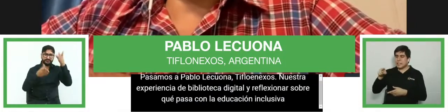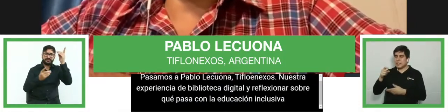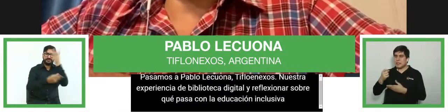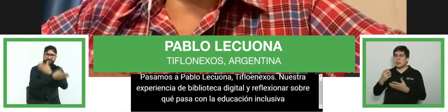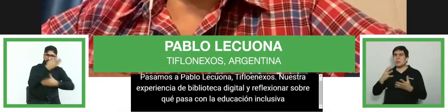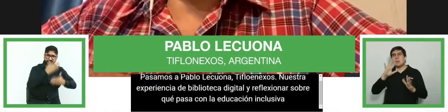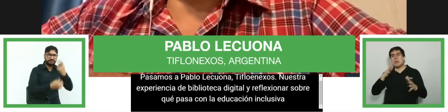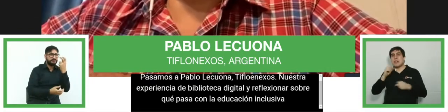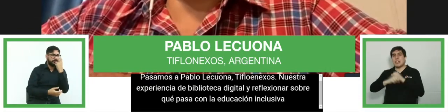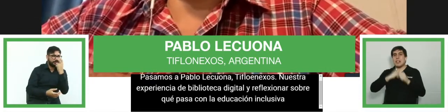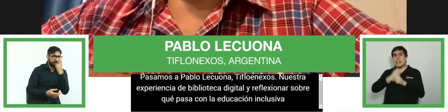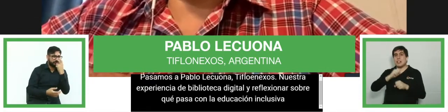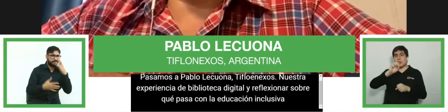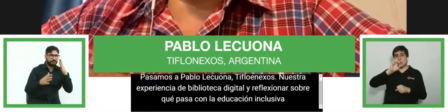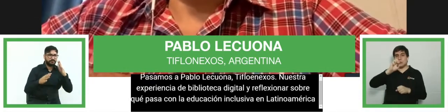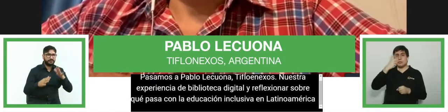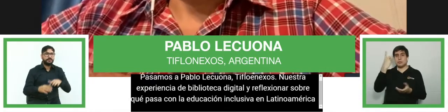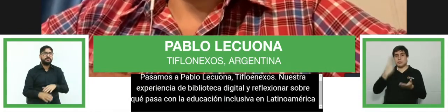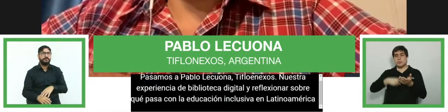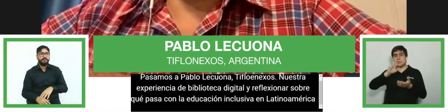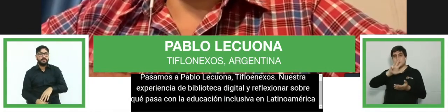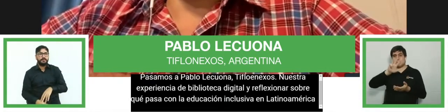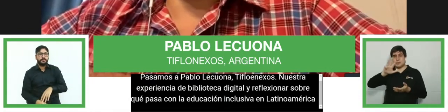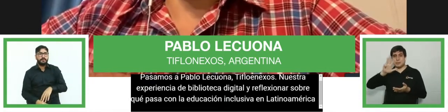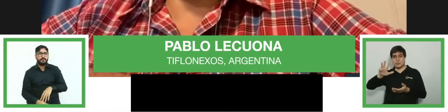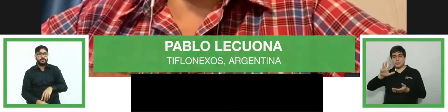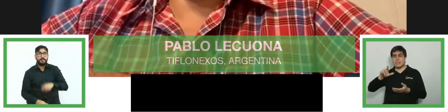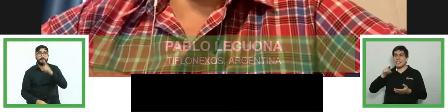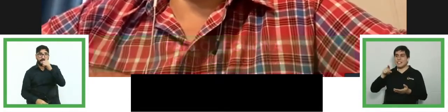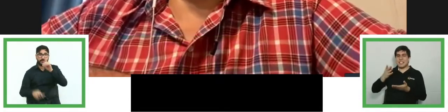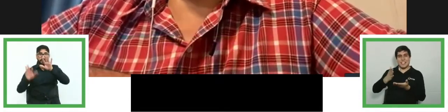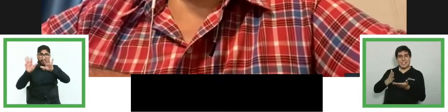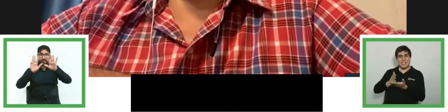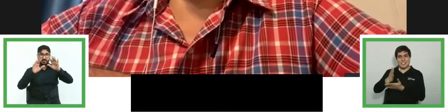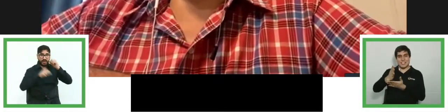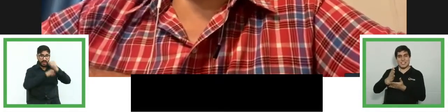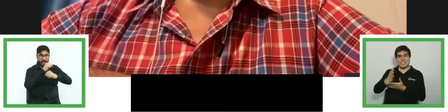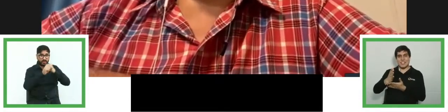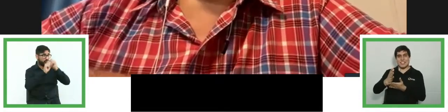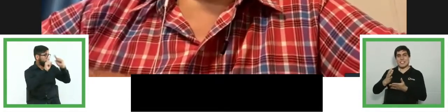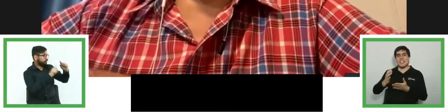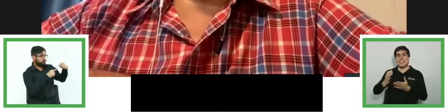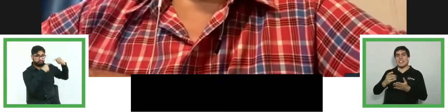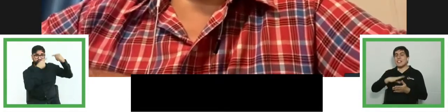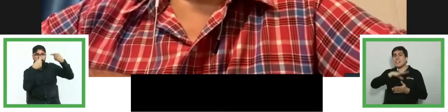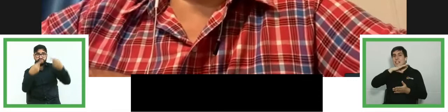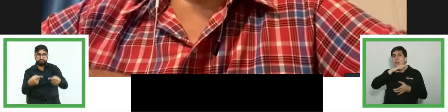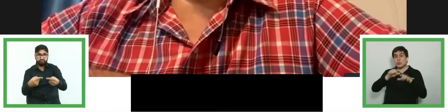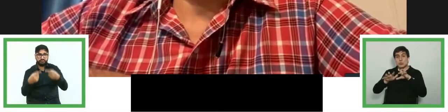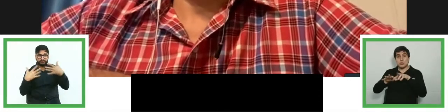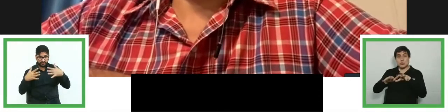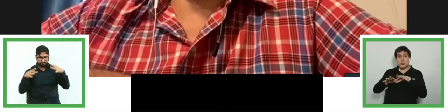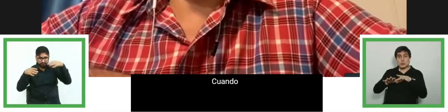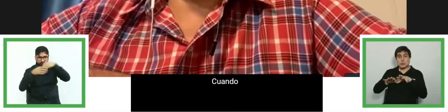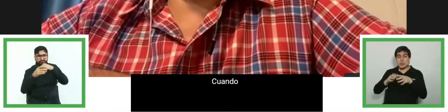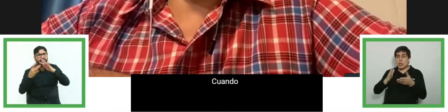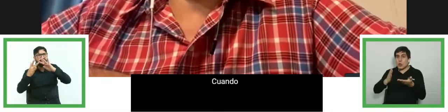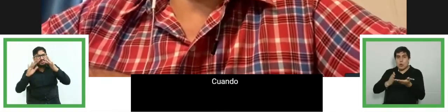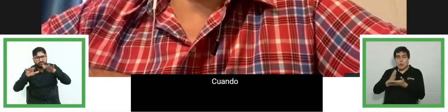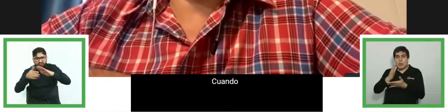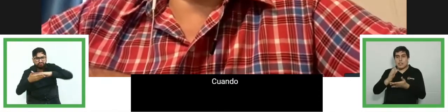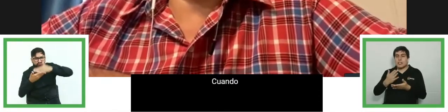por 1999, cuando recién empezaba a ser accesible el uso de una computadora, el